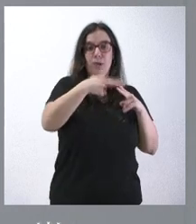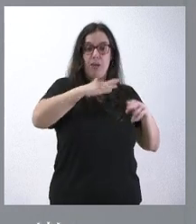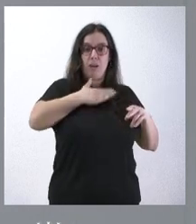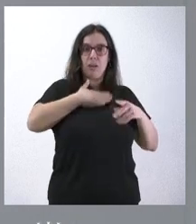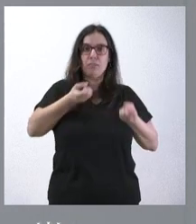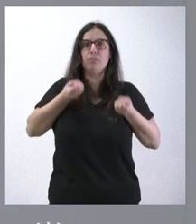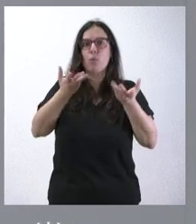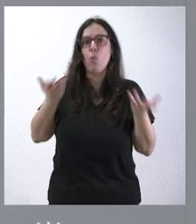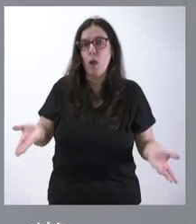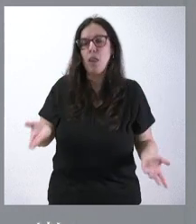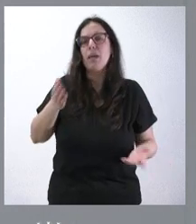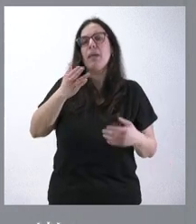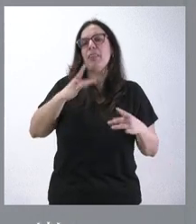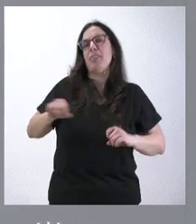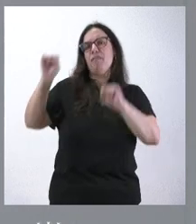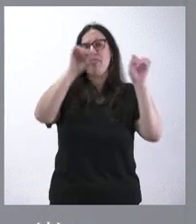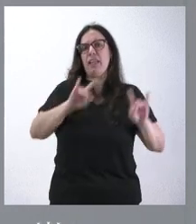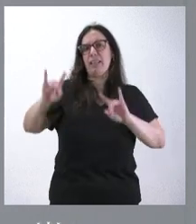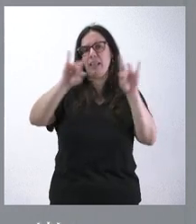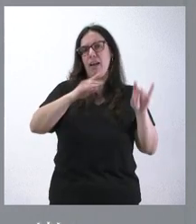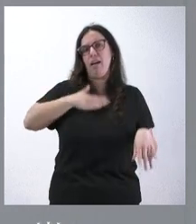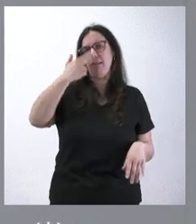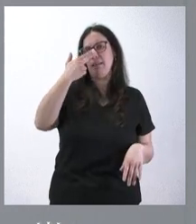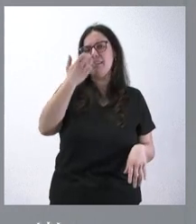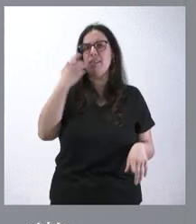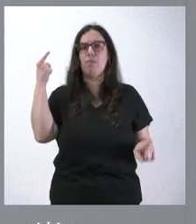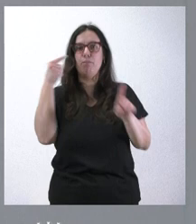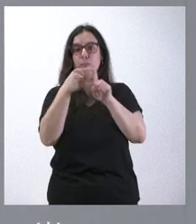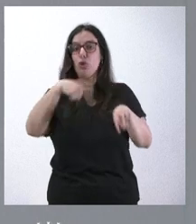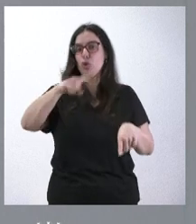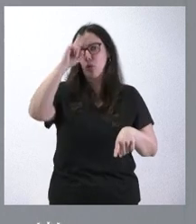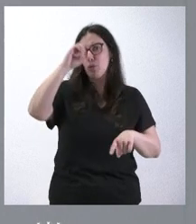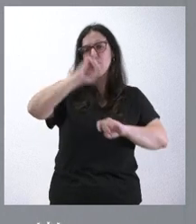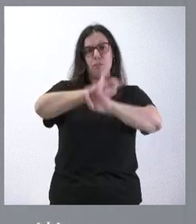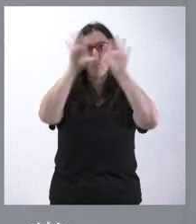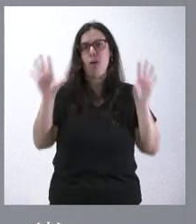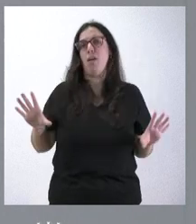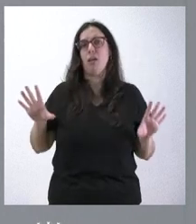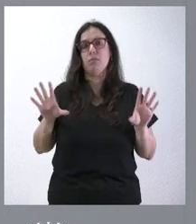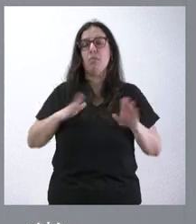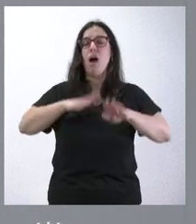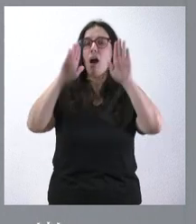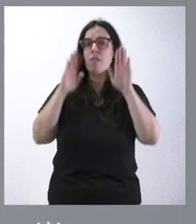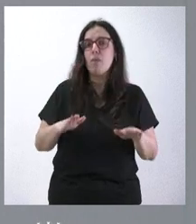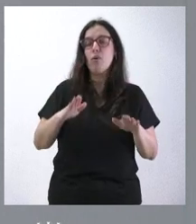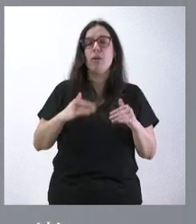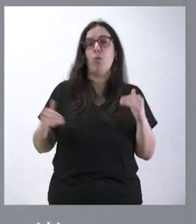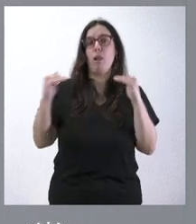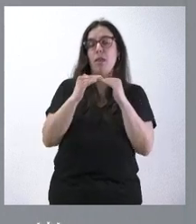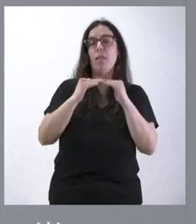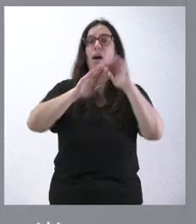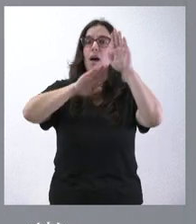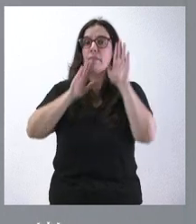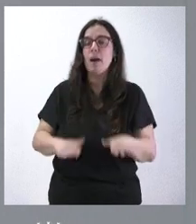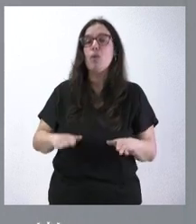defender los intereses de esta tierra cuando sean atacados y nuestra posición sobre ese tema es muy clara que es a favor de la igualdad a favor